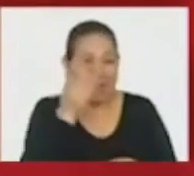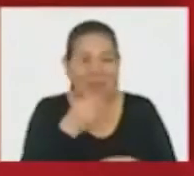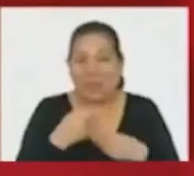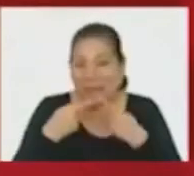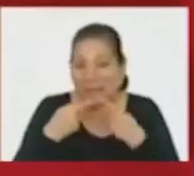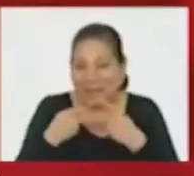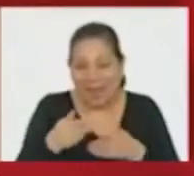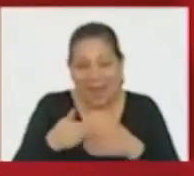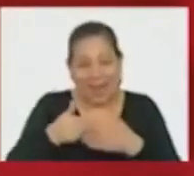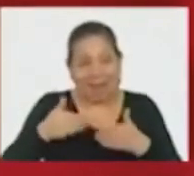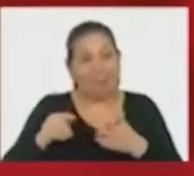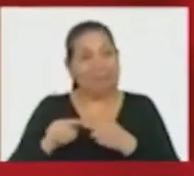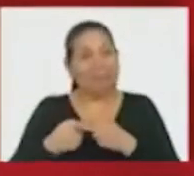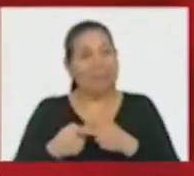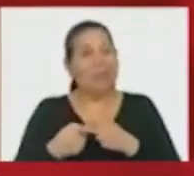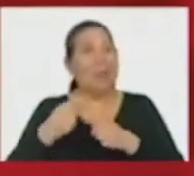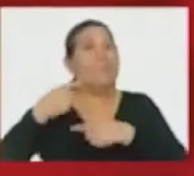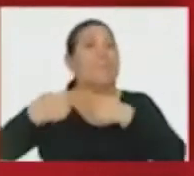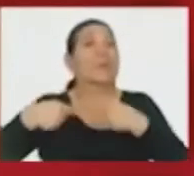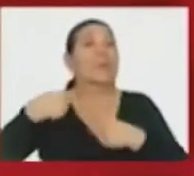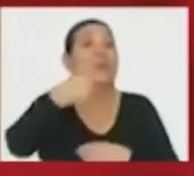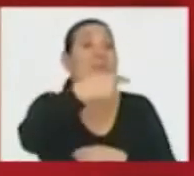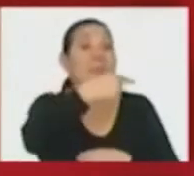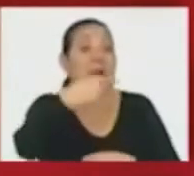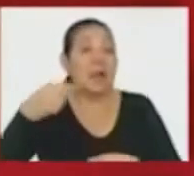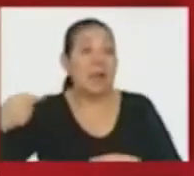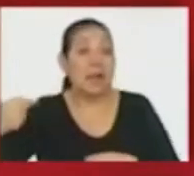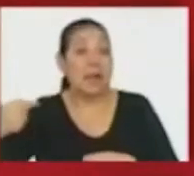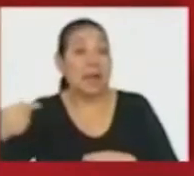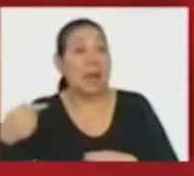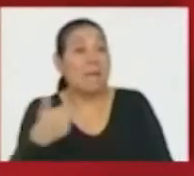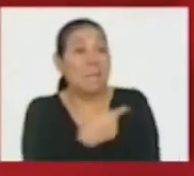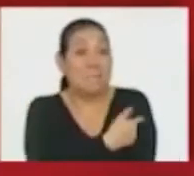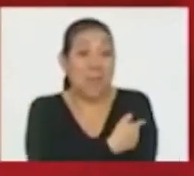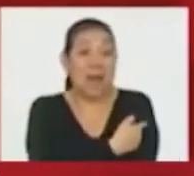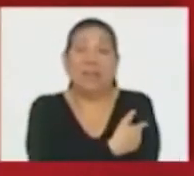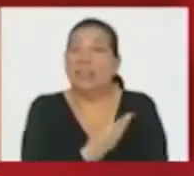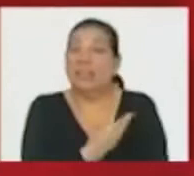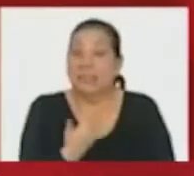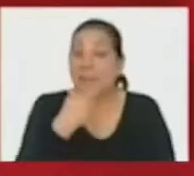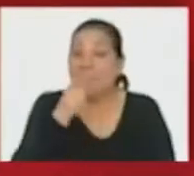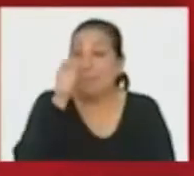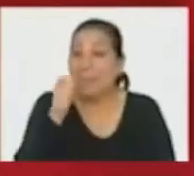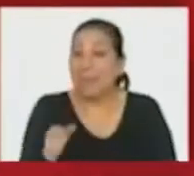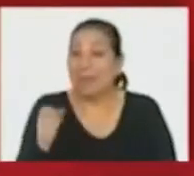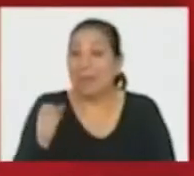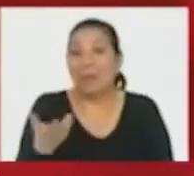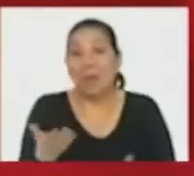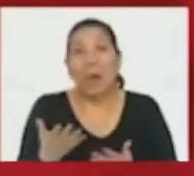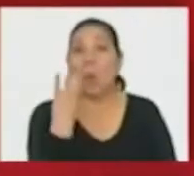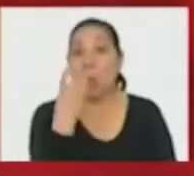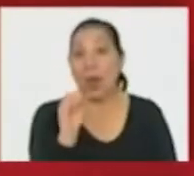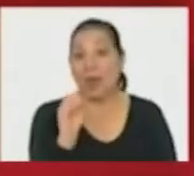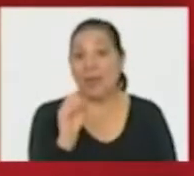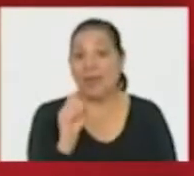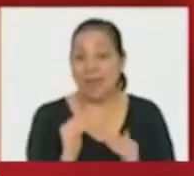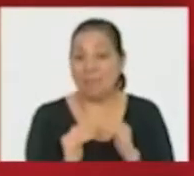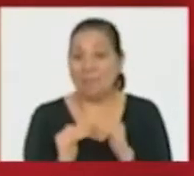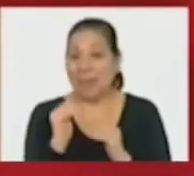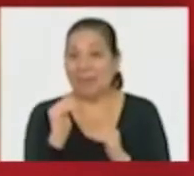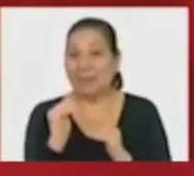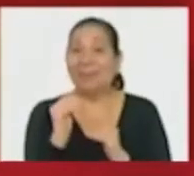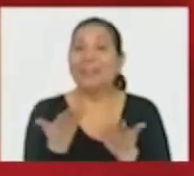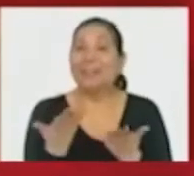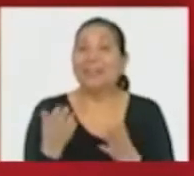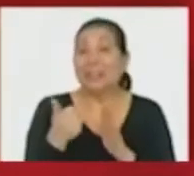anunciado iniciaremos en las próximas semanas la inmunización de personas de base 4 sí mismo